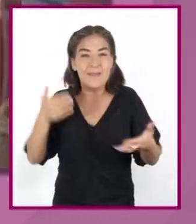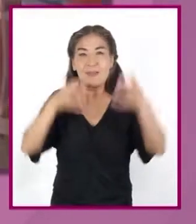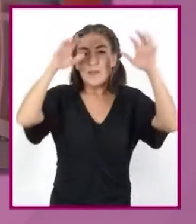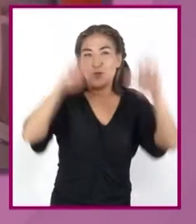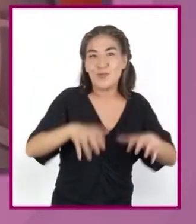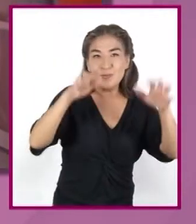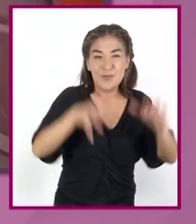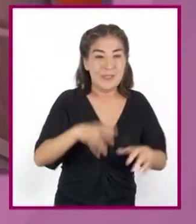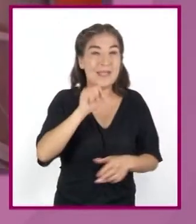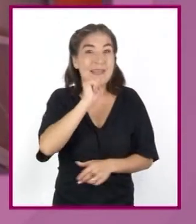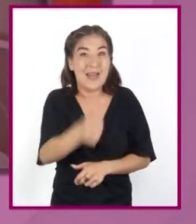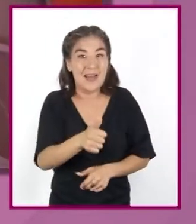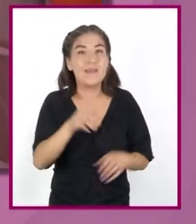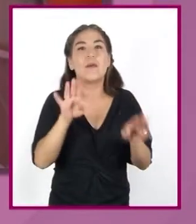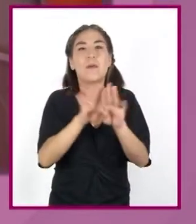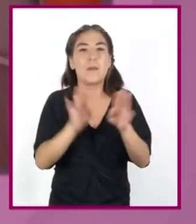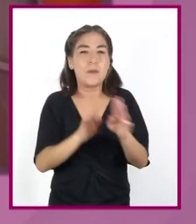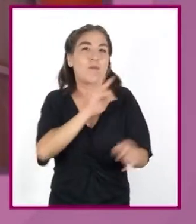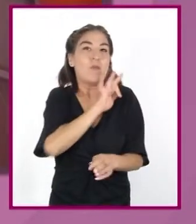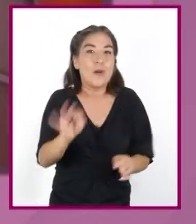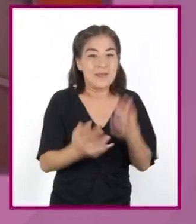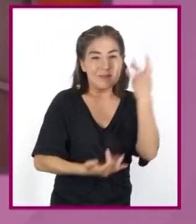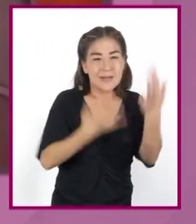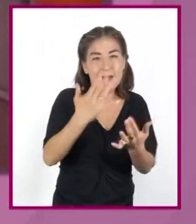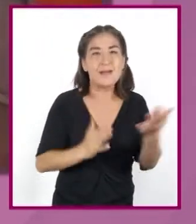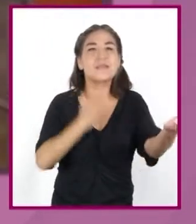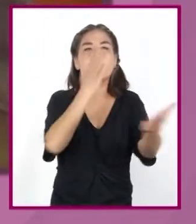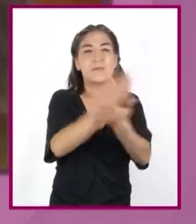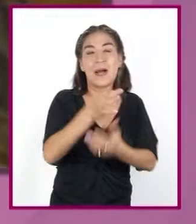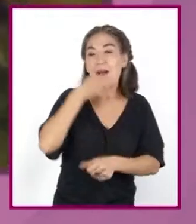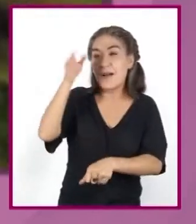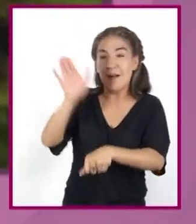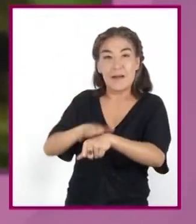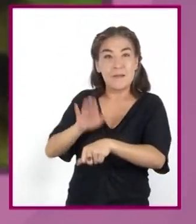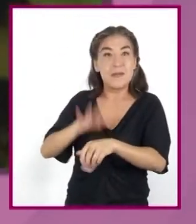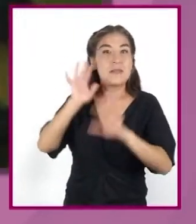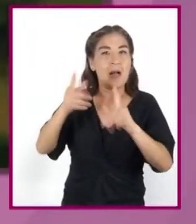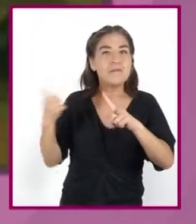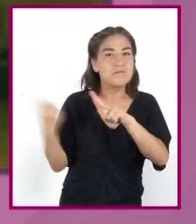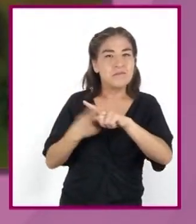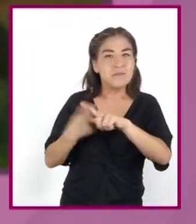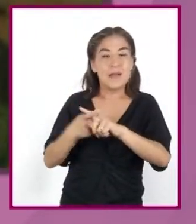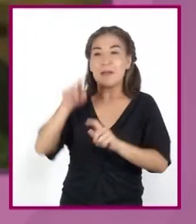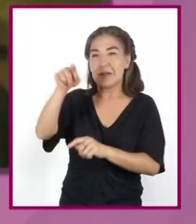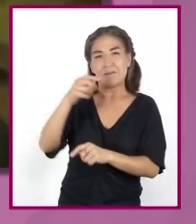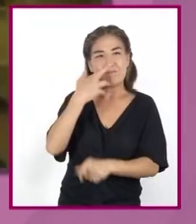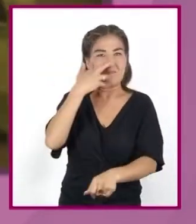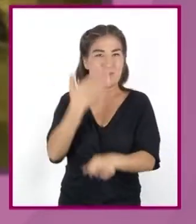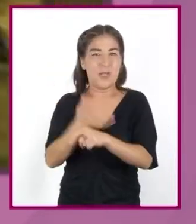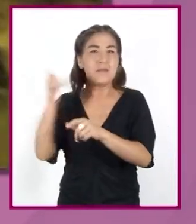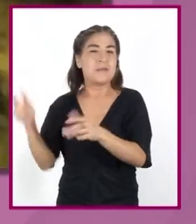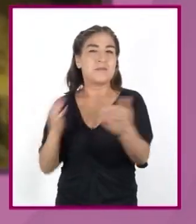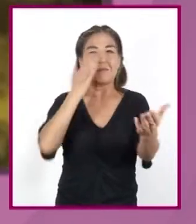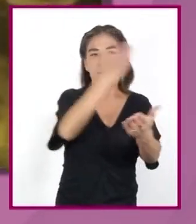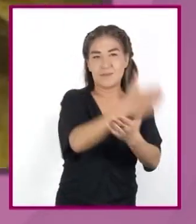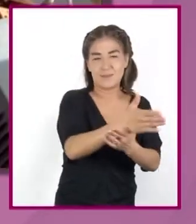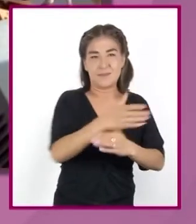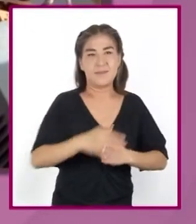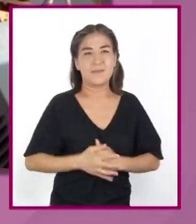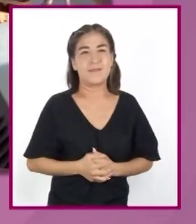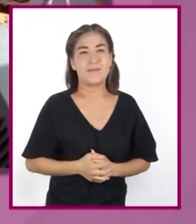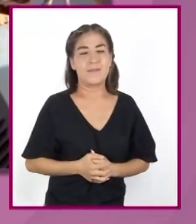que diariamente evalúa varias imágenes de satélite y en forma automática avisa a las autoridades.